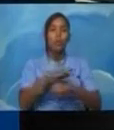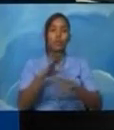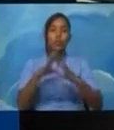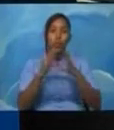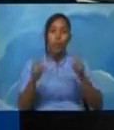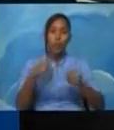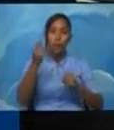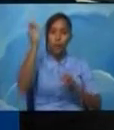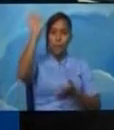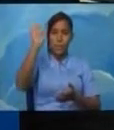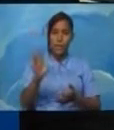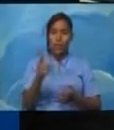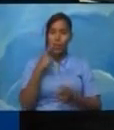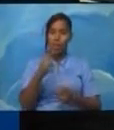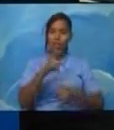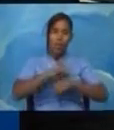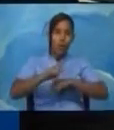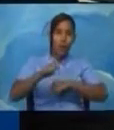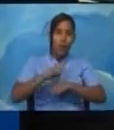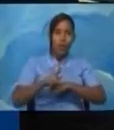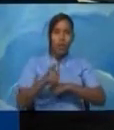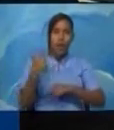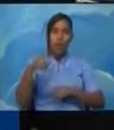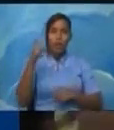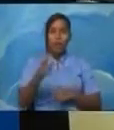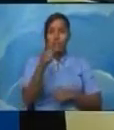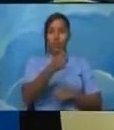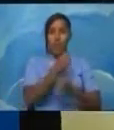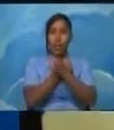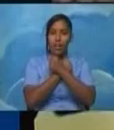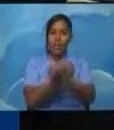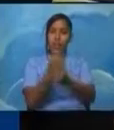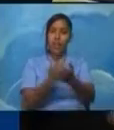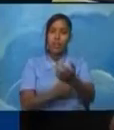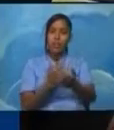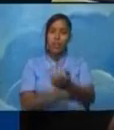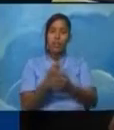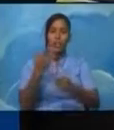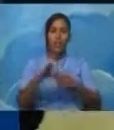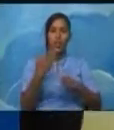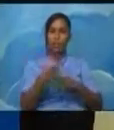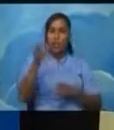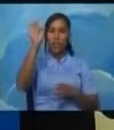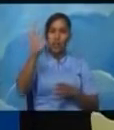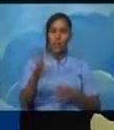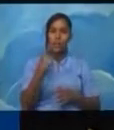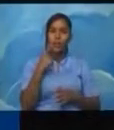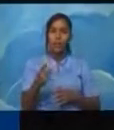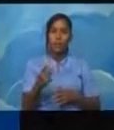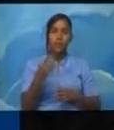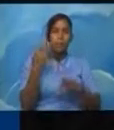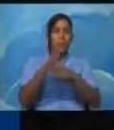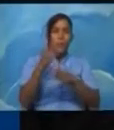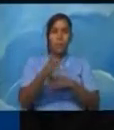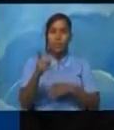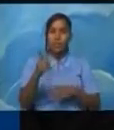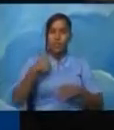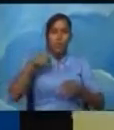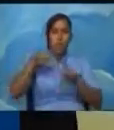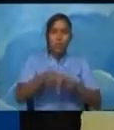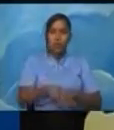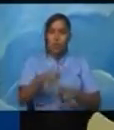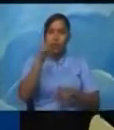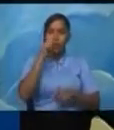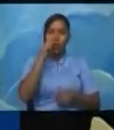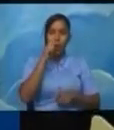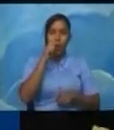cuando el pastor ha dado la orden. Hay personas, mis amados hermanos, que no le importa lo que el pastor diga. Ah, no importa, yo no me someto a